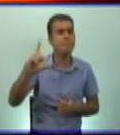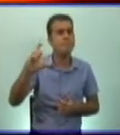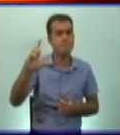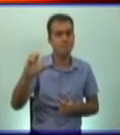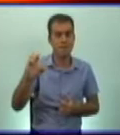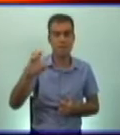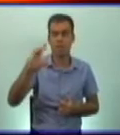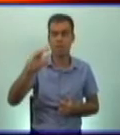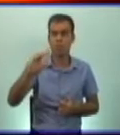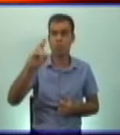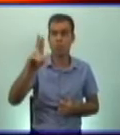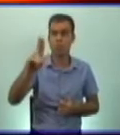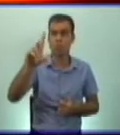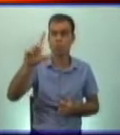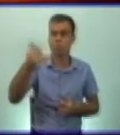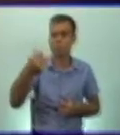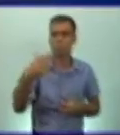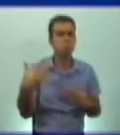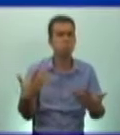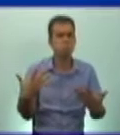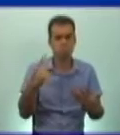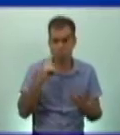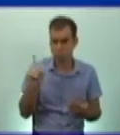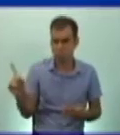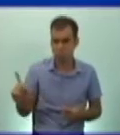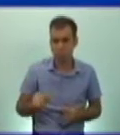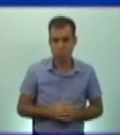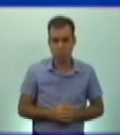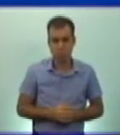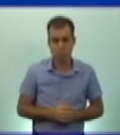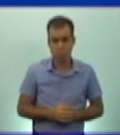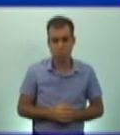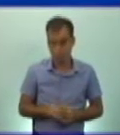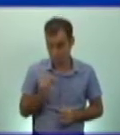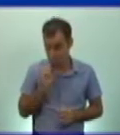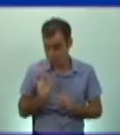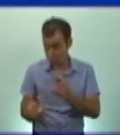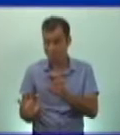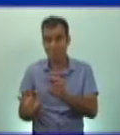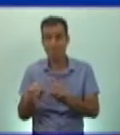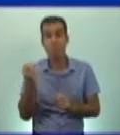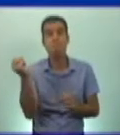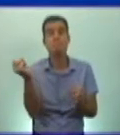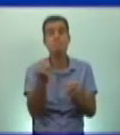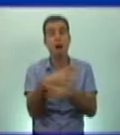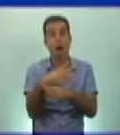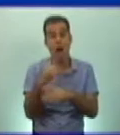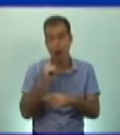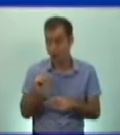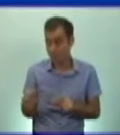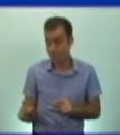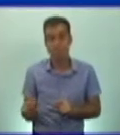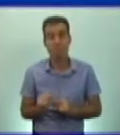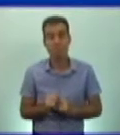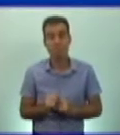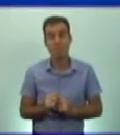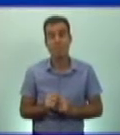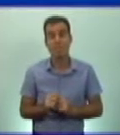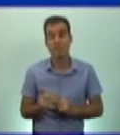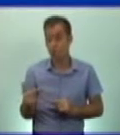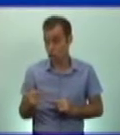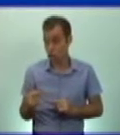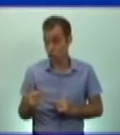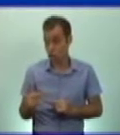en la reacción. Observen cuántos átomos de hidrógeno tenemos acá representados. Fíjense que tengo 2 moléculas de